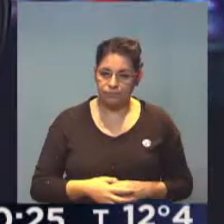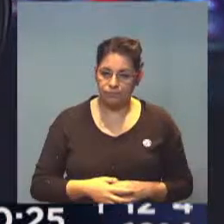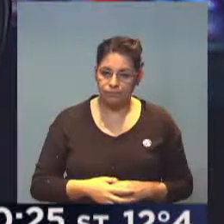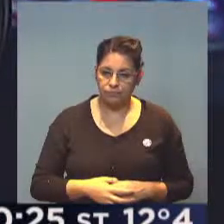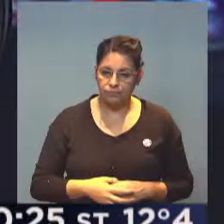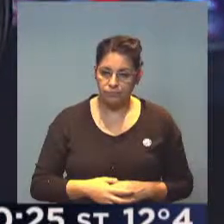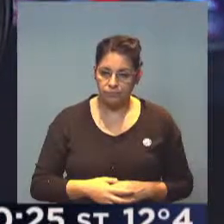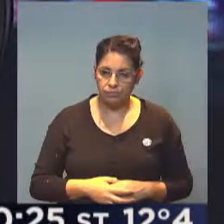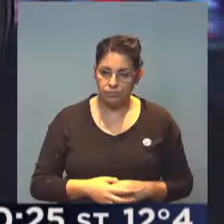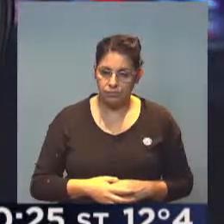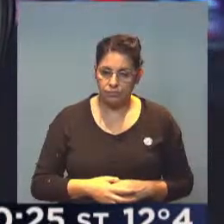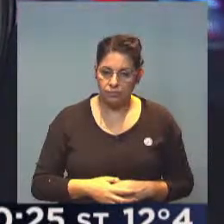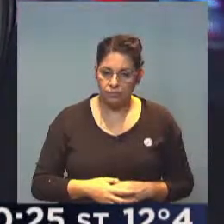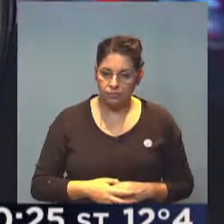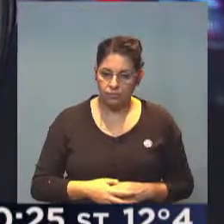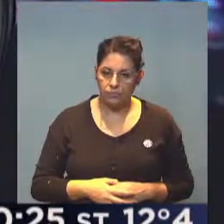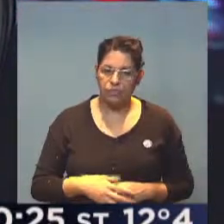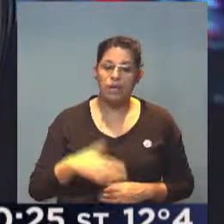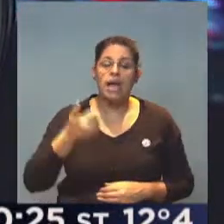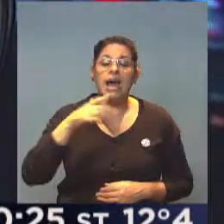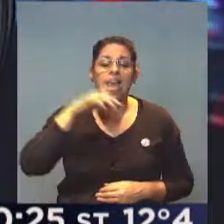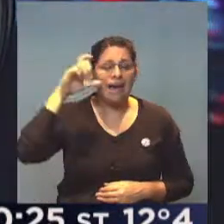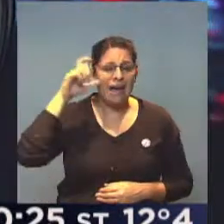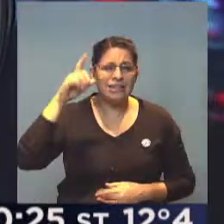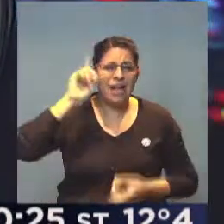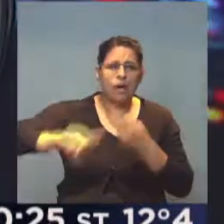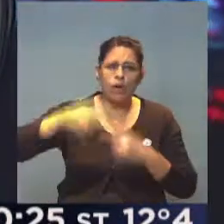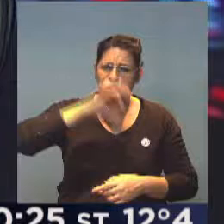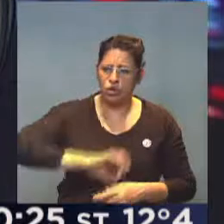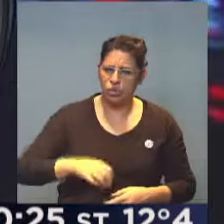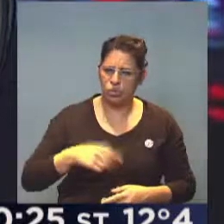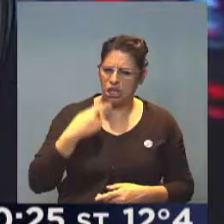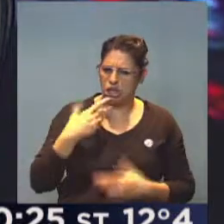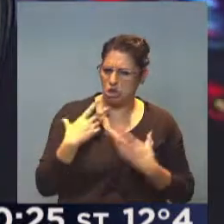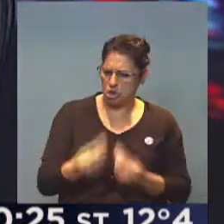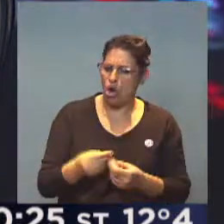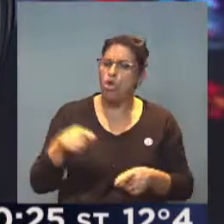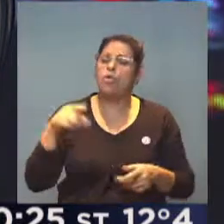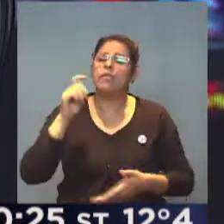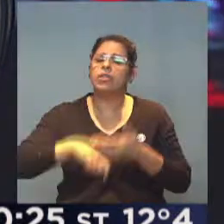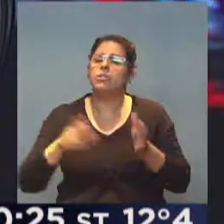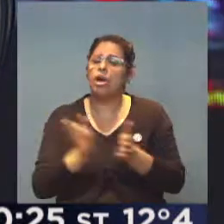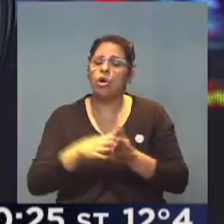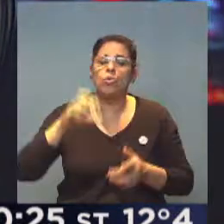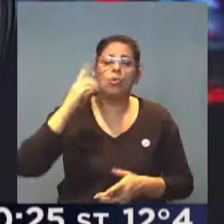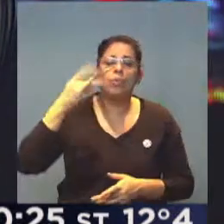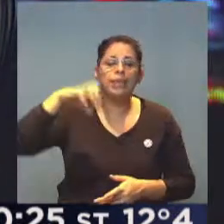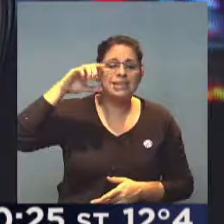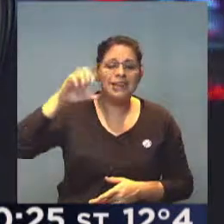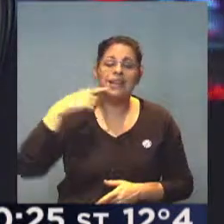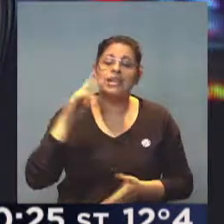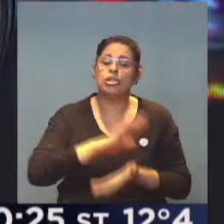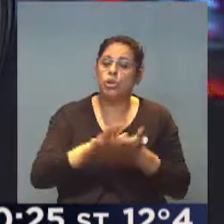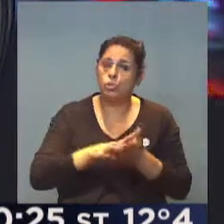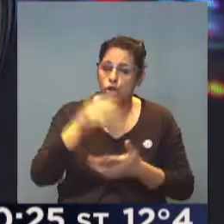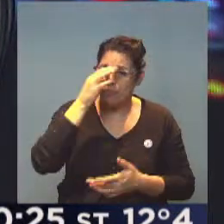Bueno, ha habido un fuerte rechazo por parte de ATE al acuerdo paritario firmado por UPCN. Lo cierto es que arreglaron un 20%.